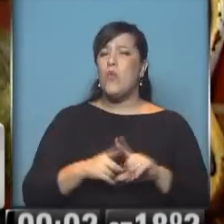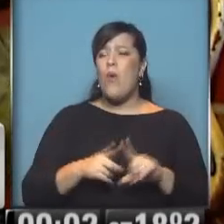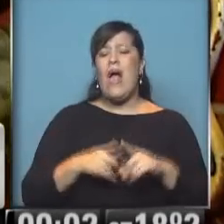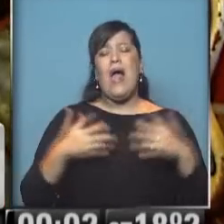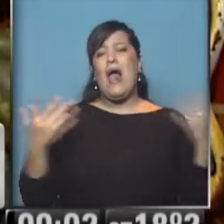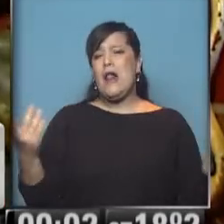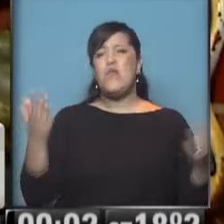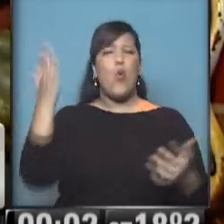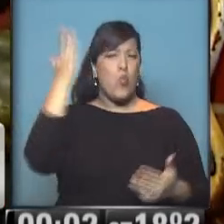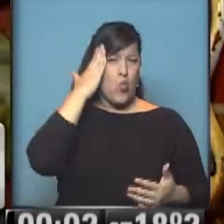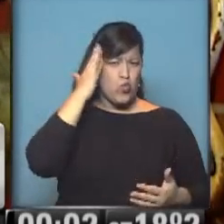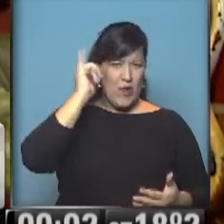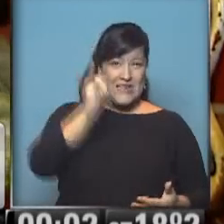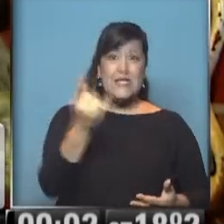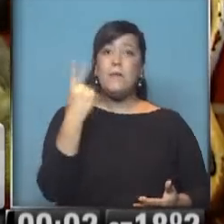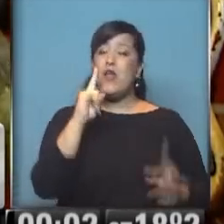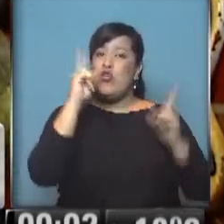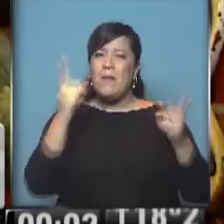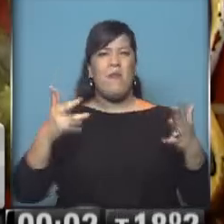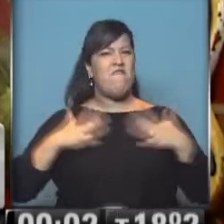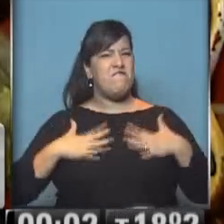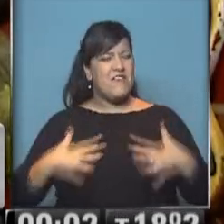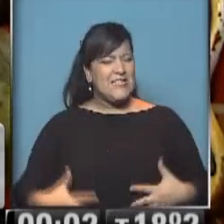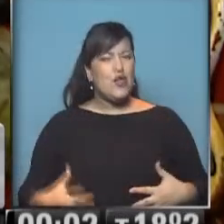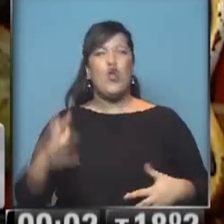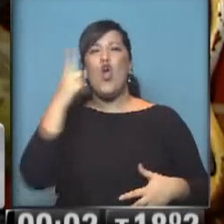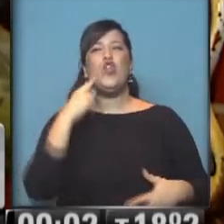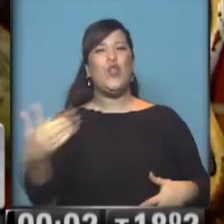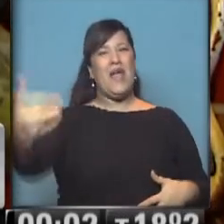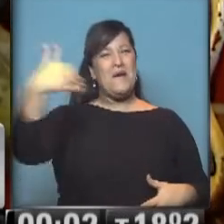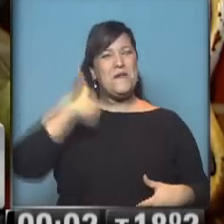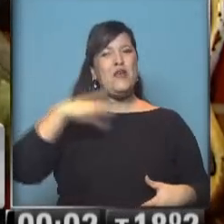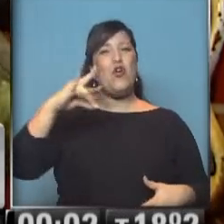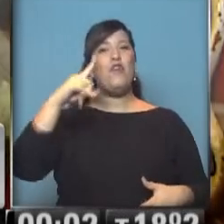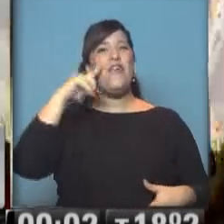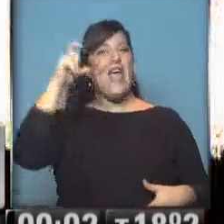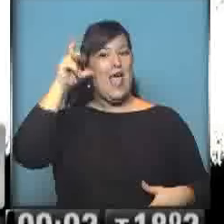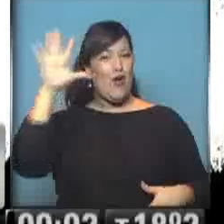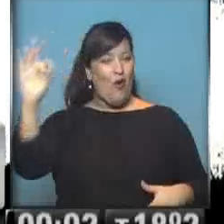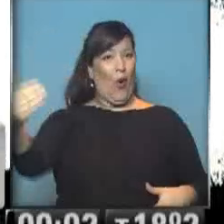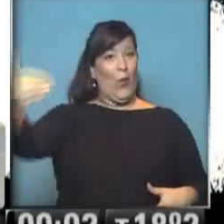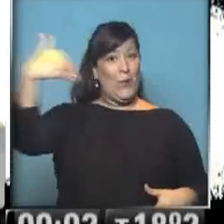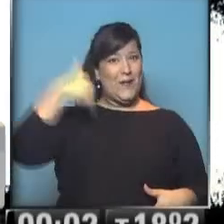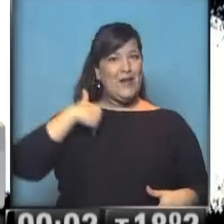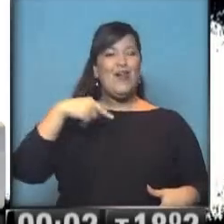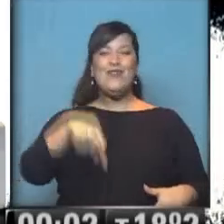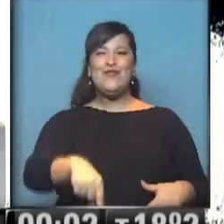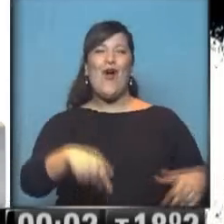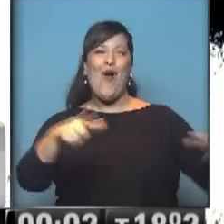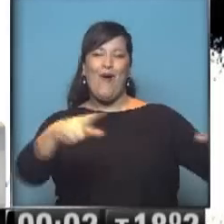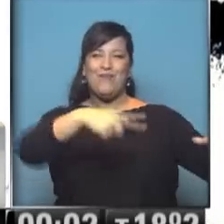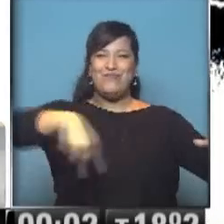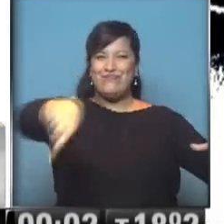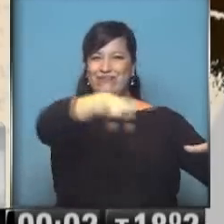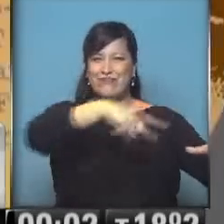de lo cultural, es algo físico, ¿entendés? El otro día vino Diego a casa y saqué los vinilos